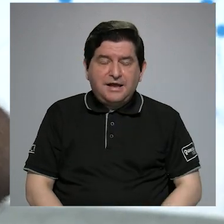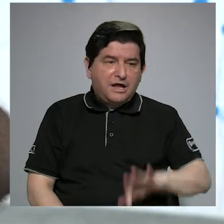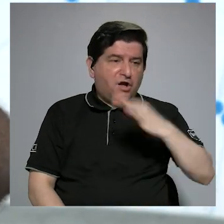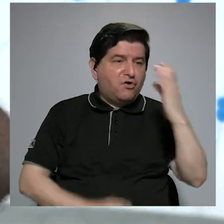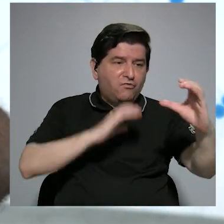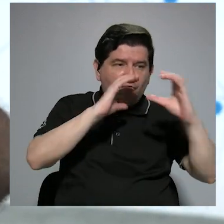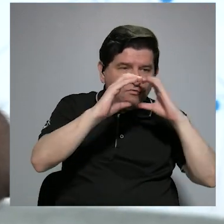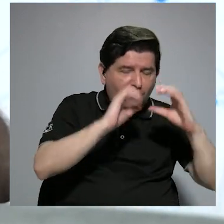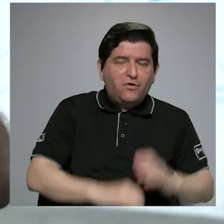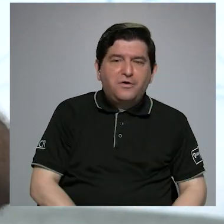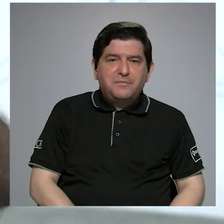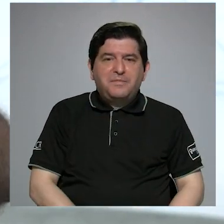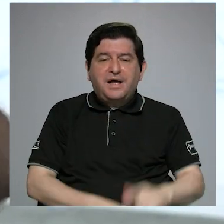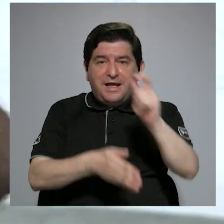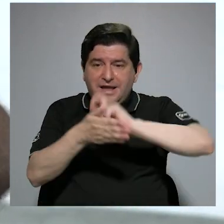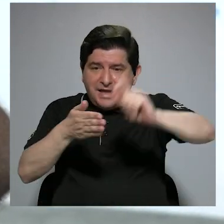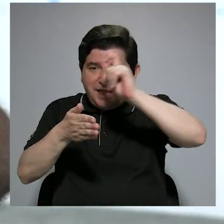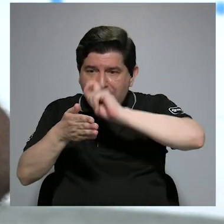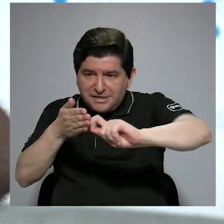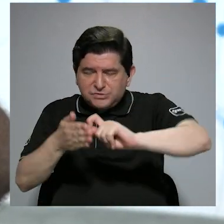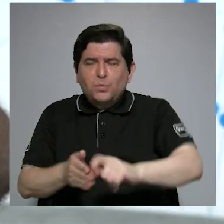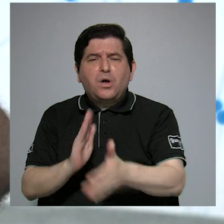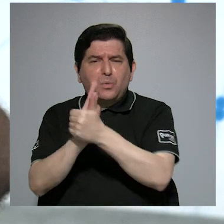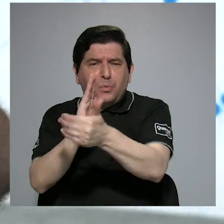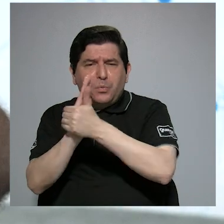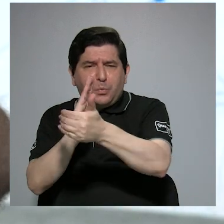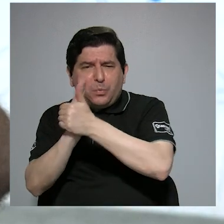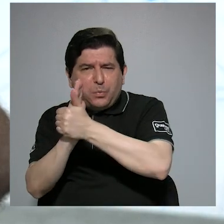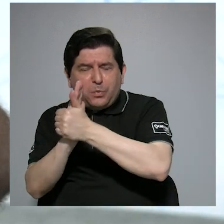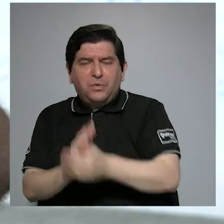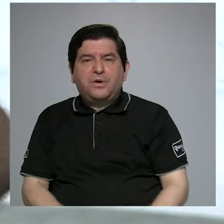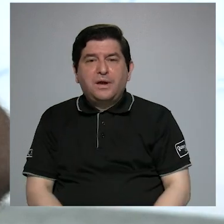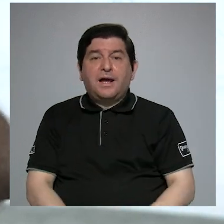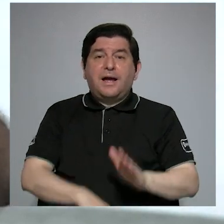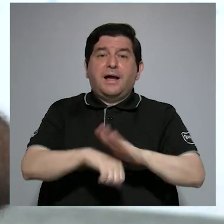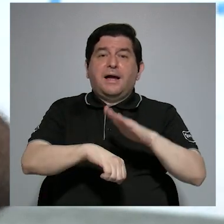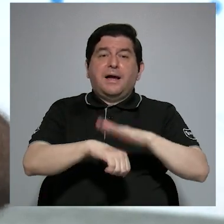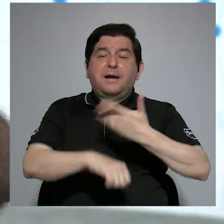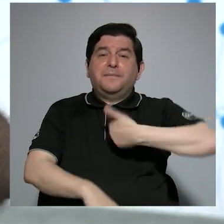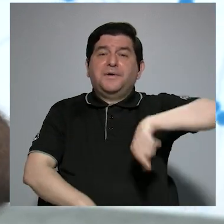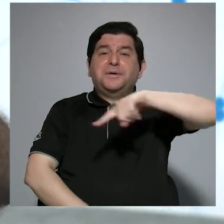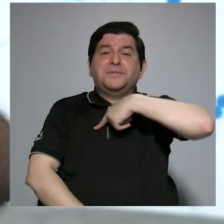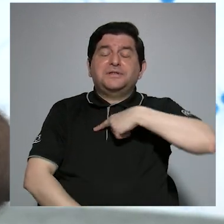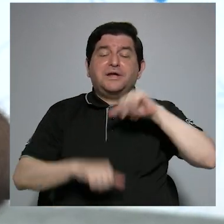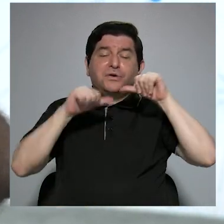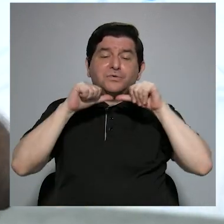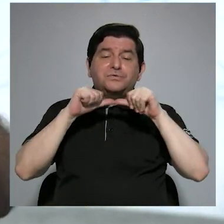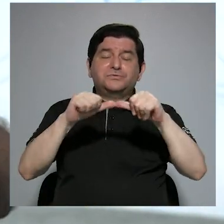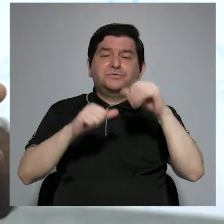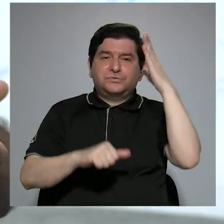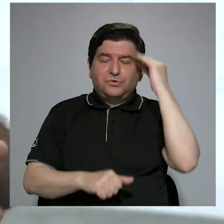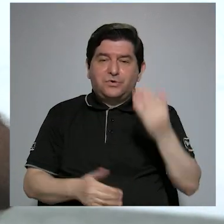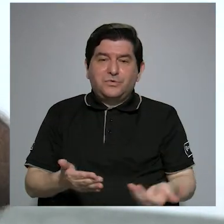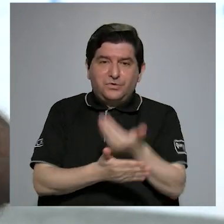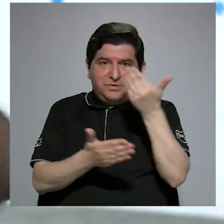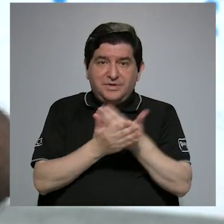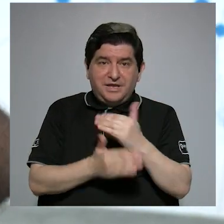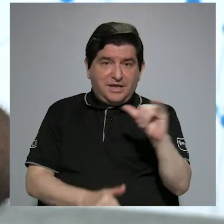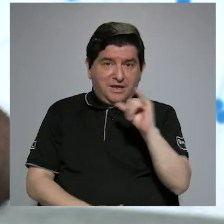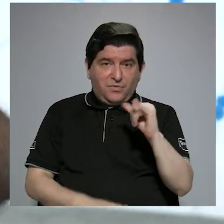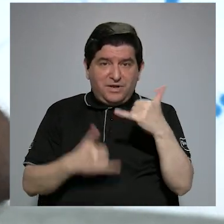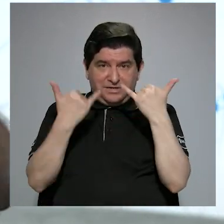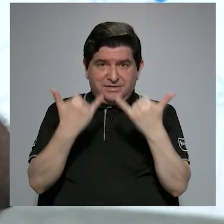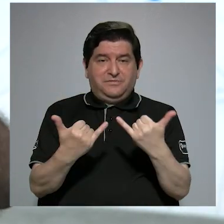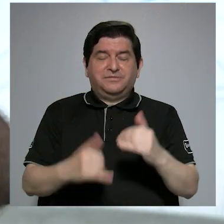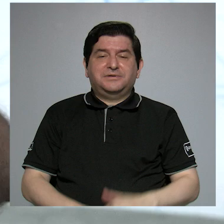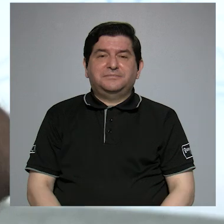de comunicación, con escuelas muy capacitadas, es lo que nos permite también sostener experiencias innovadoras como esta.